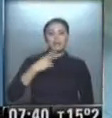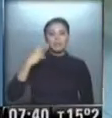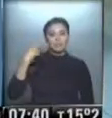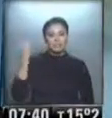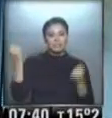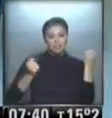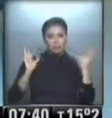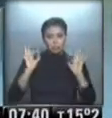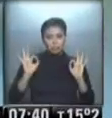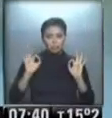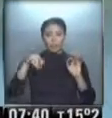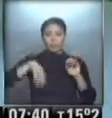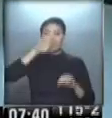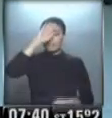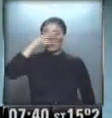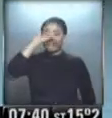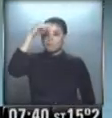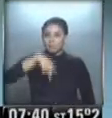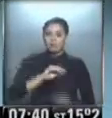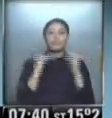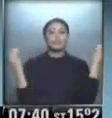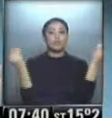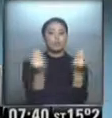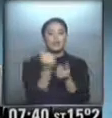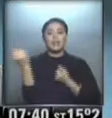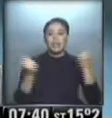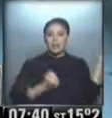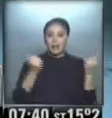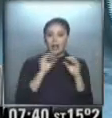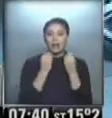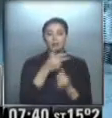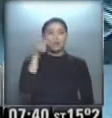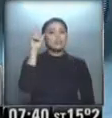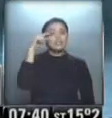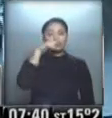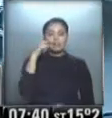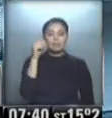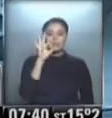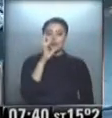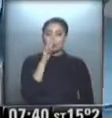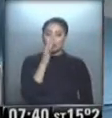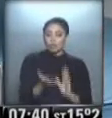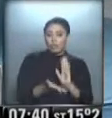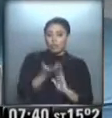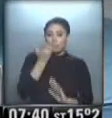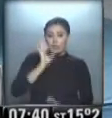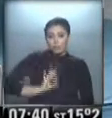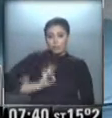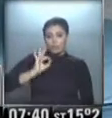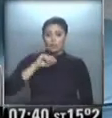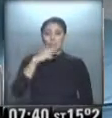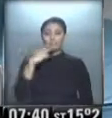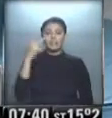unidades en el décimo mes del año el total del vehículo fue de 87 mil 14 con un aumento interanual del